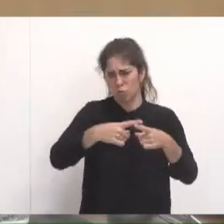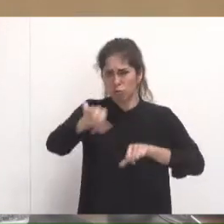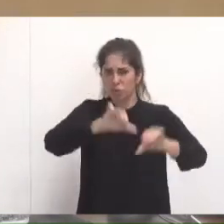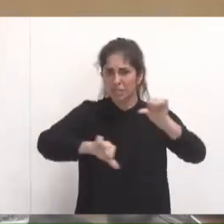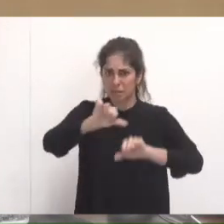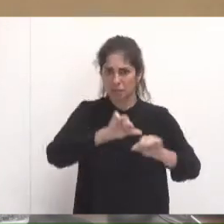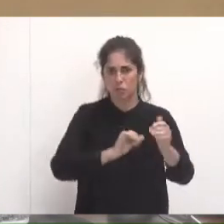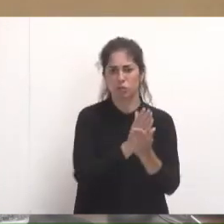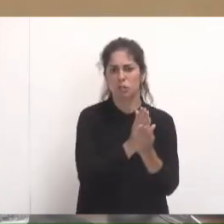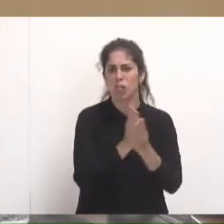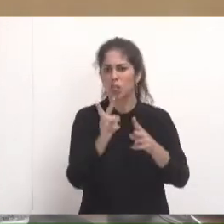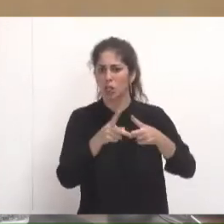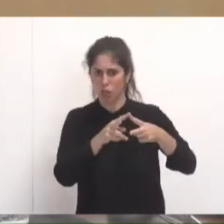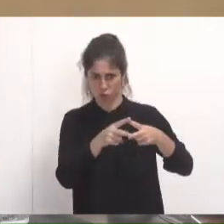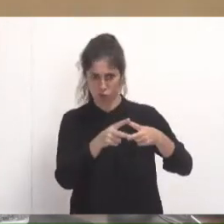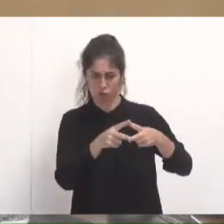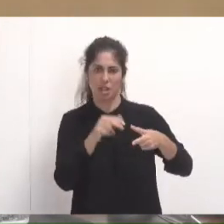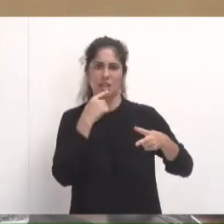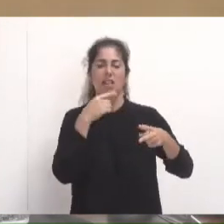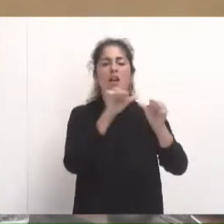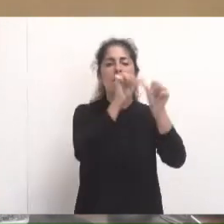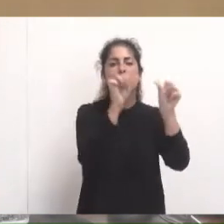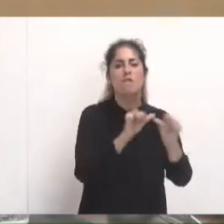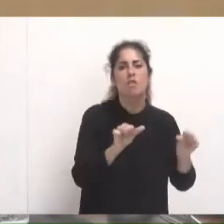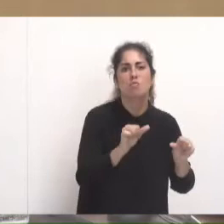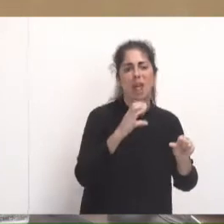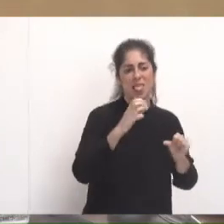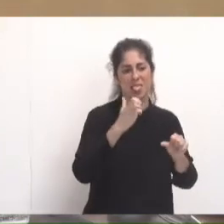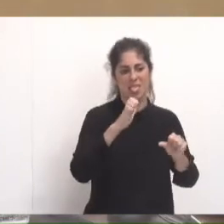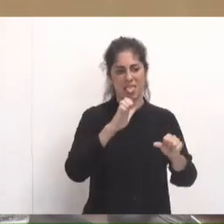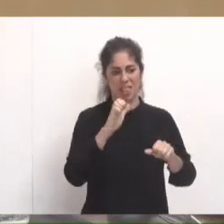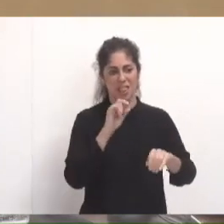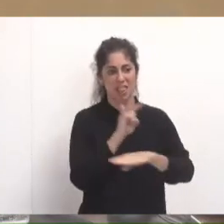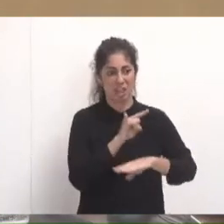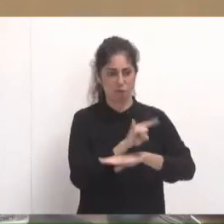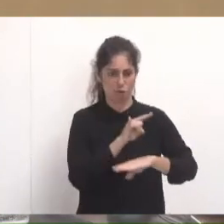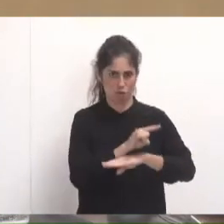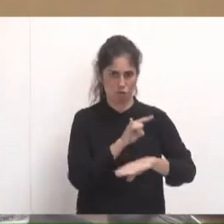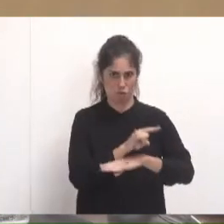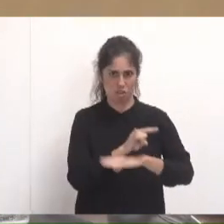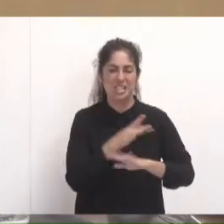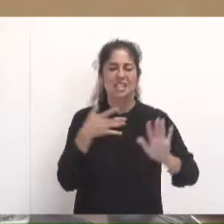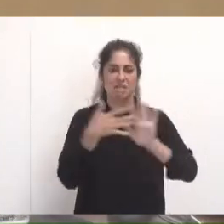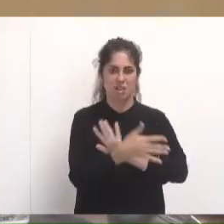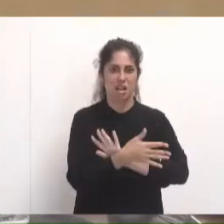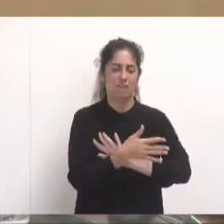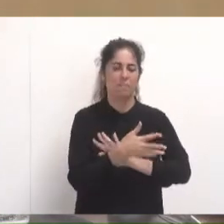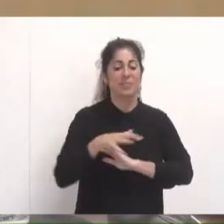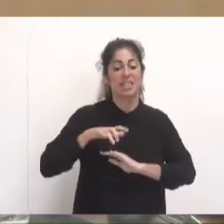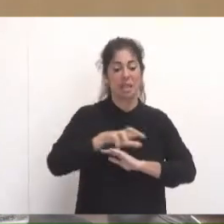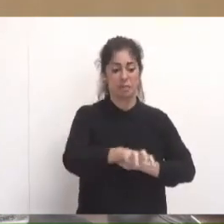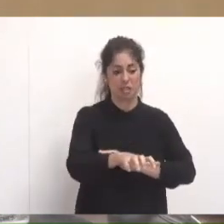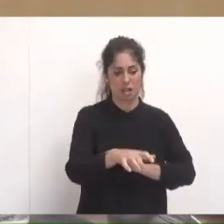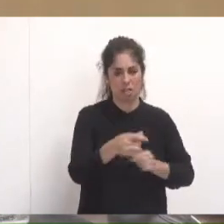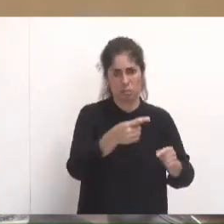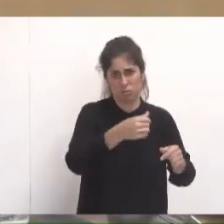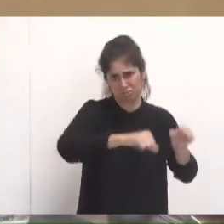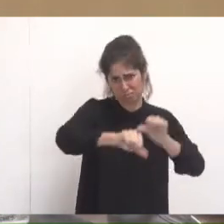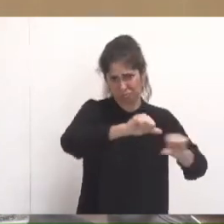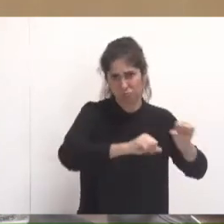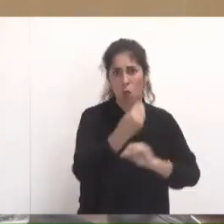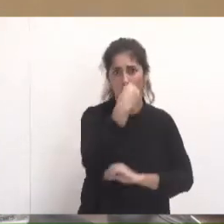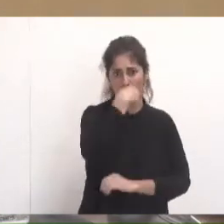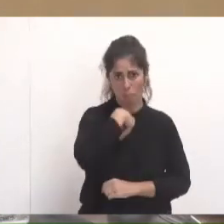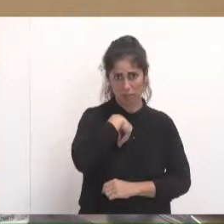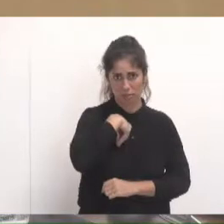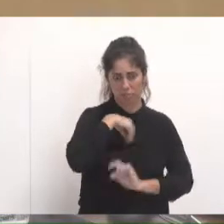Son mediante la fórmula de sebo, donde la termita come el producto y después, como las termitas ven una población